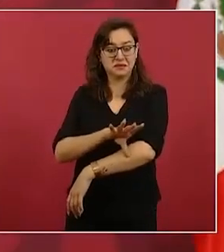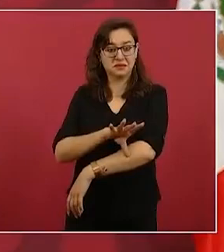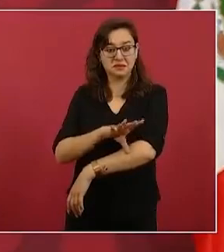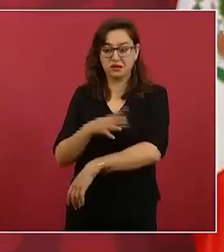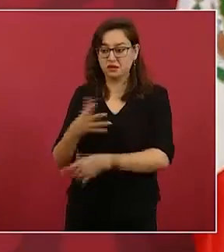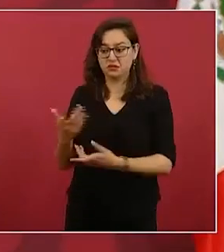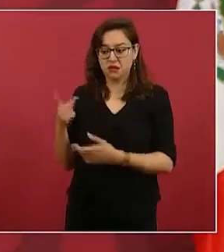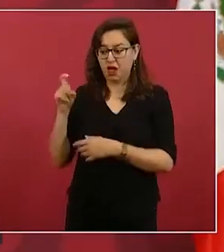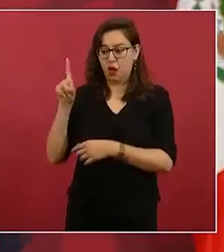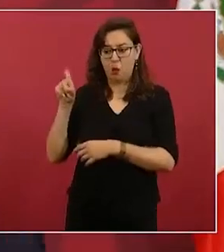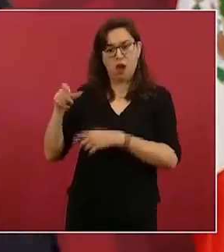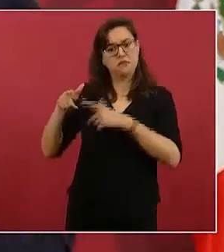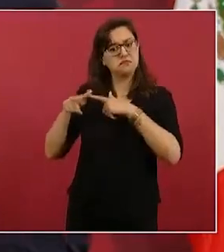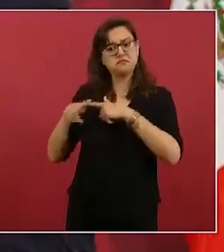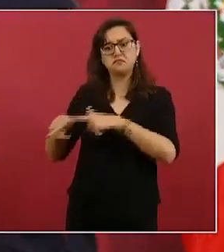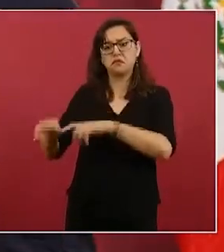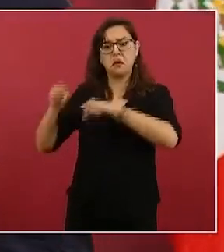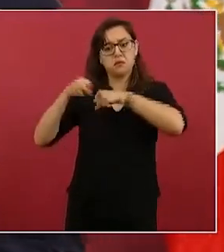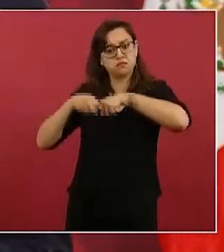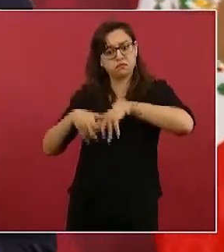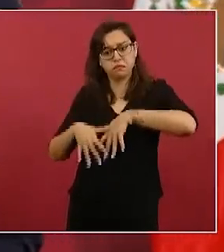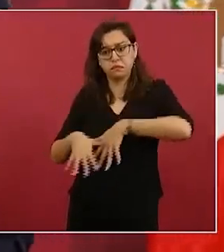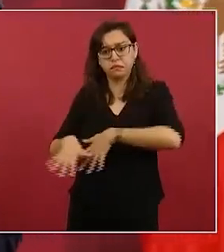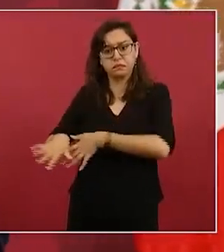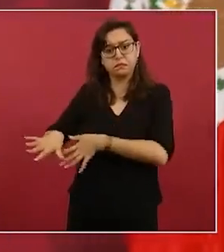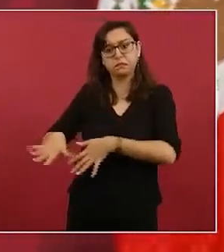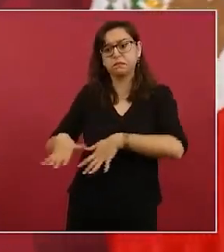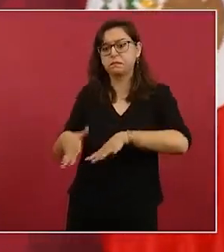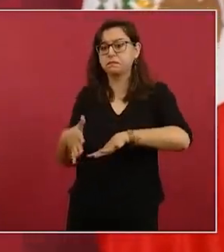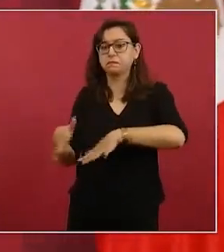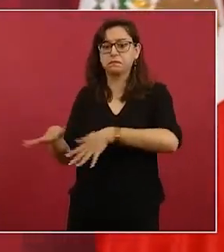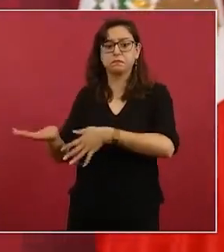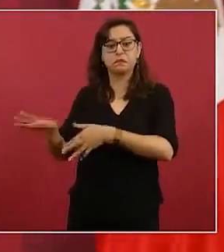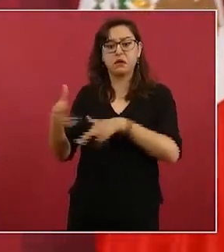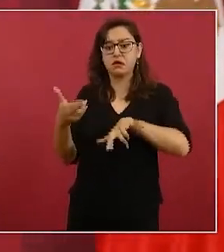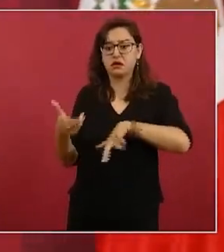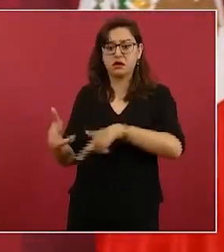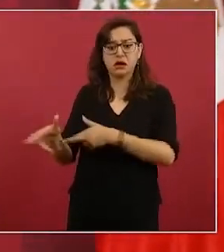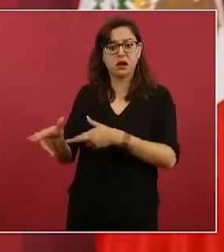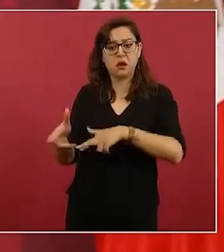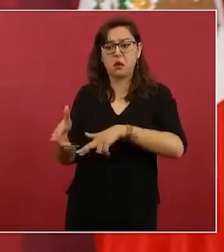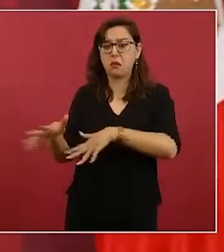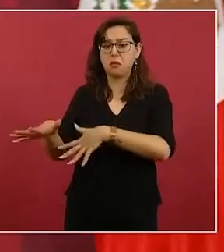y el agua sale de nuevo al río,